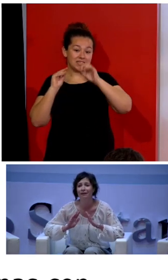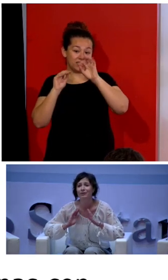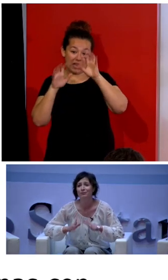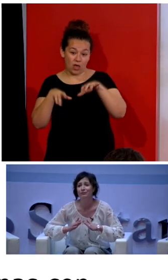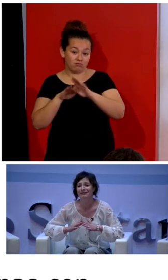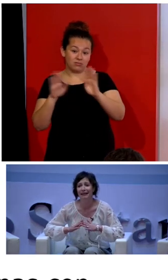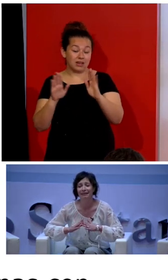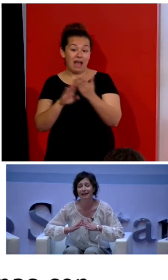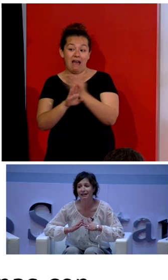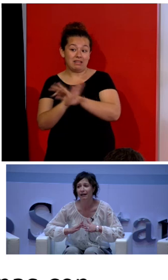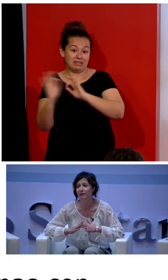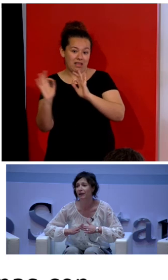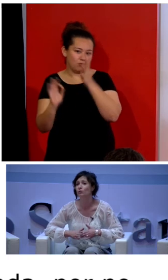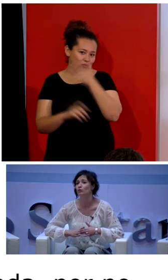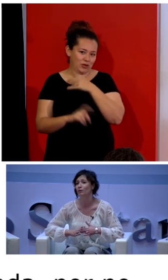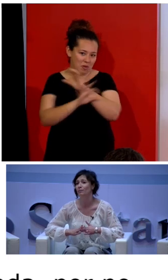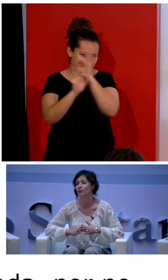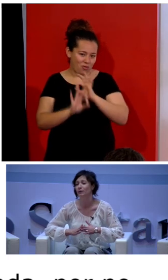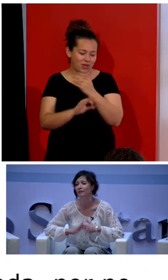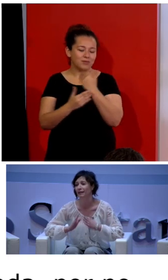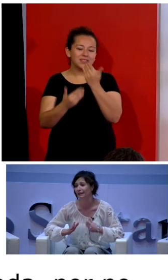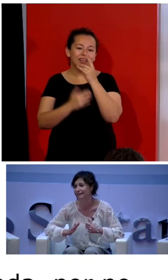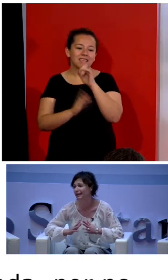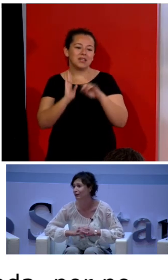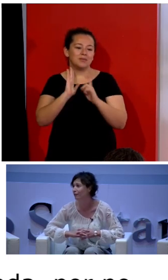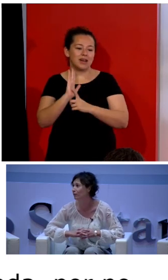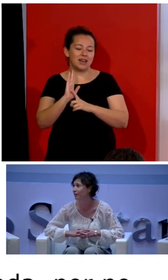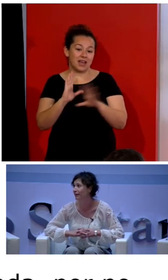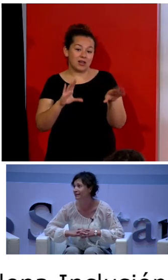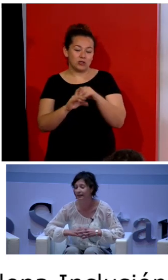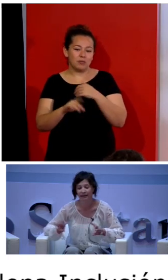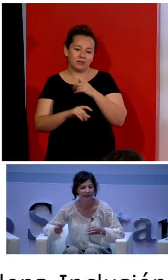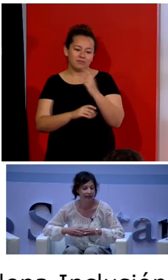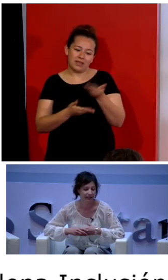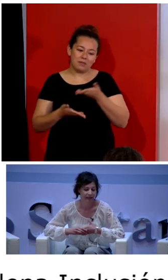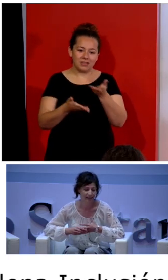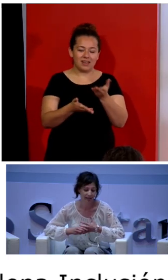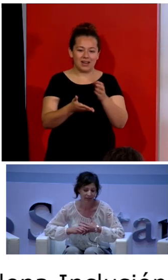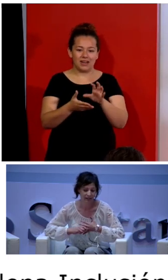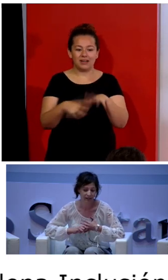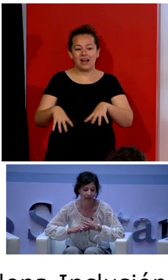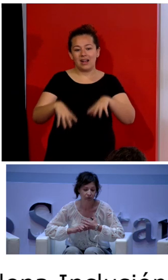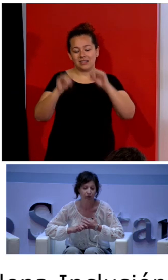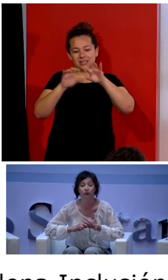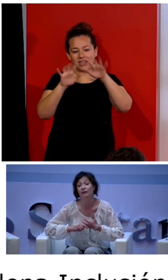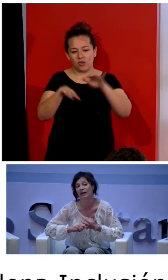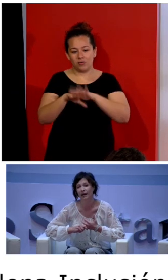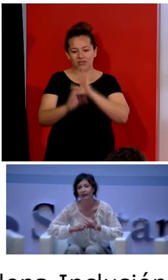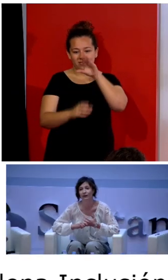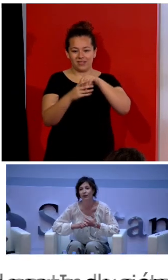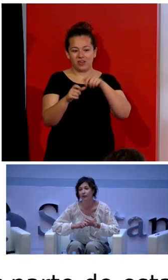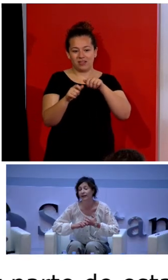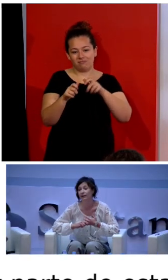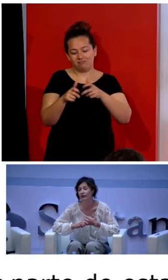maleducada, muchas gracias a Plena Inclusión por invitar a Castilla y León a formar parte de esta mesa. Y sobre todo daros